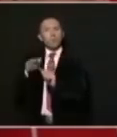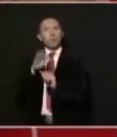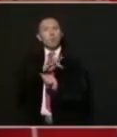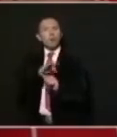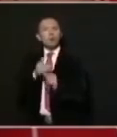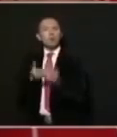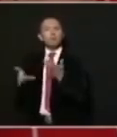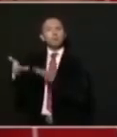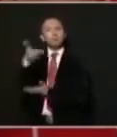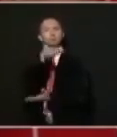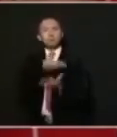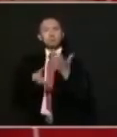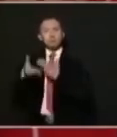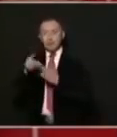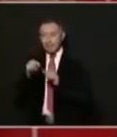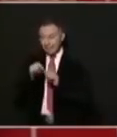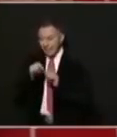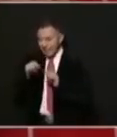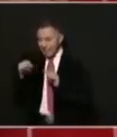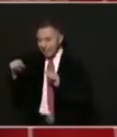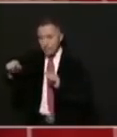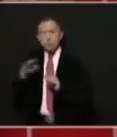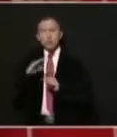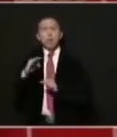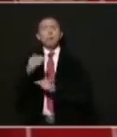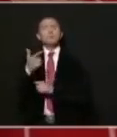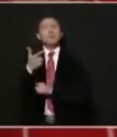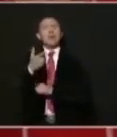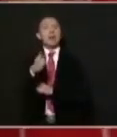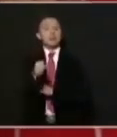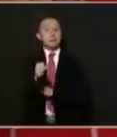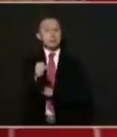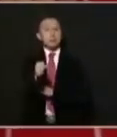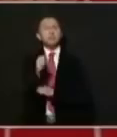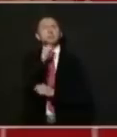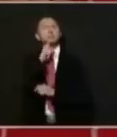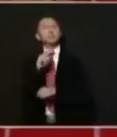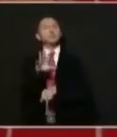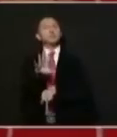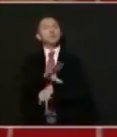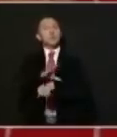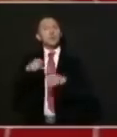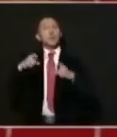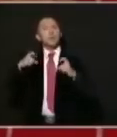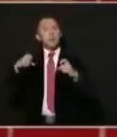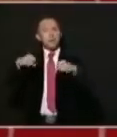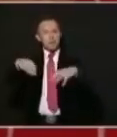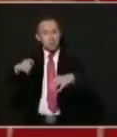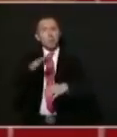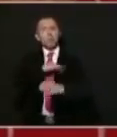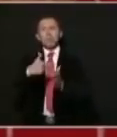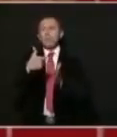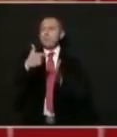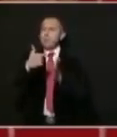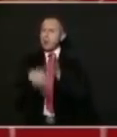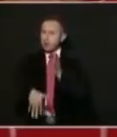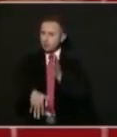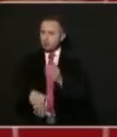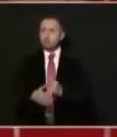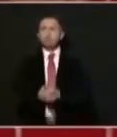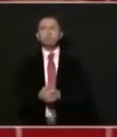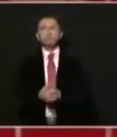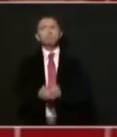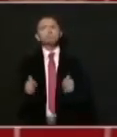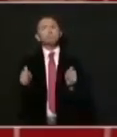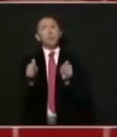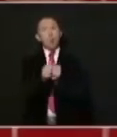a precios bajos. Y vamos también a dar incentivos fiscales para